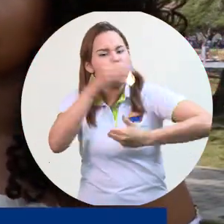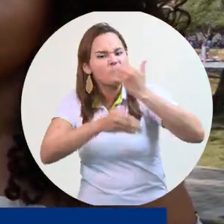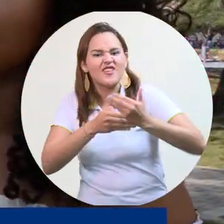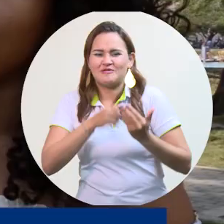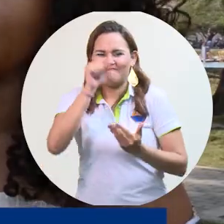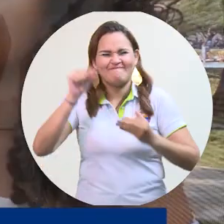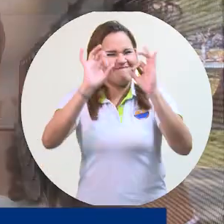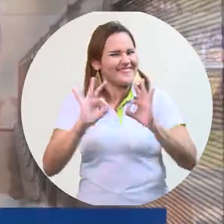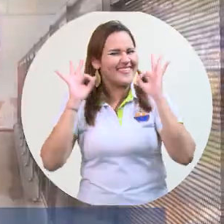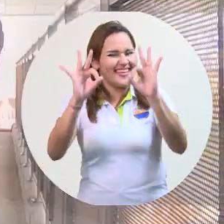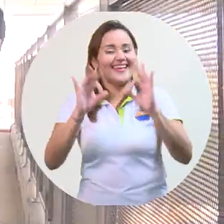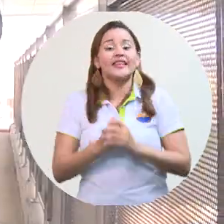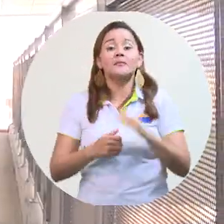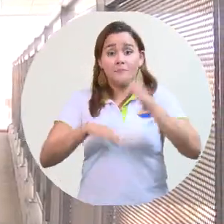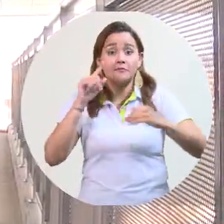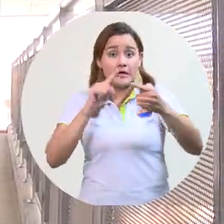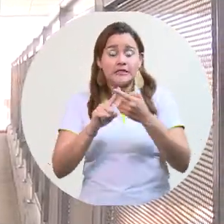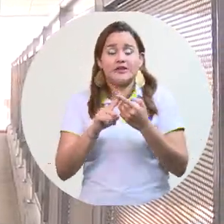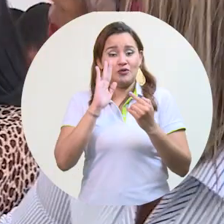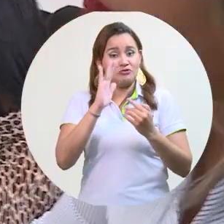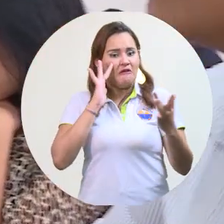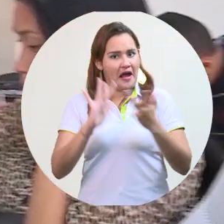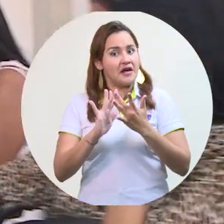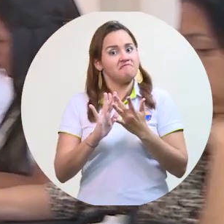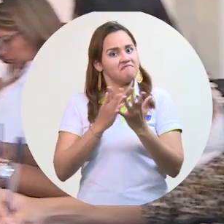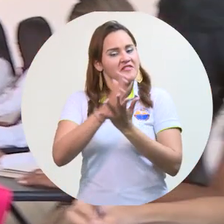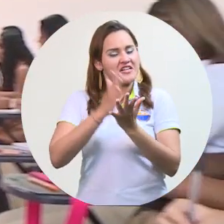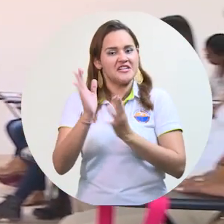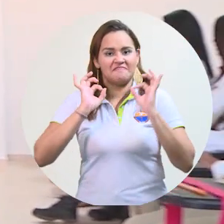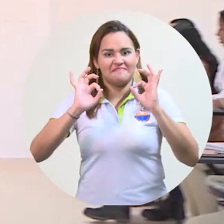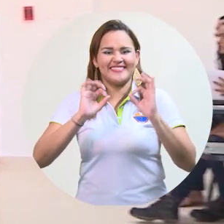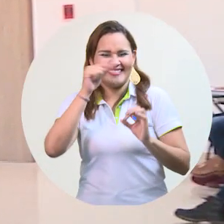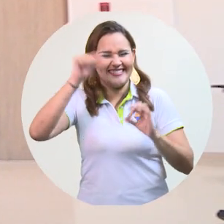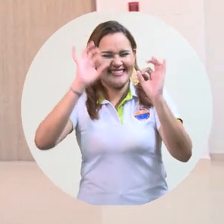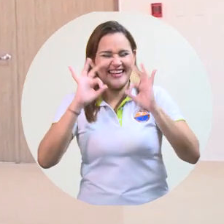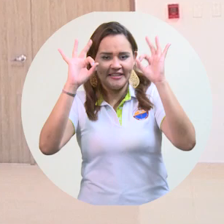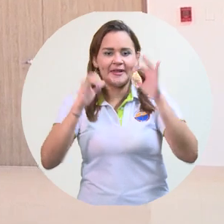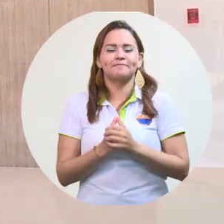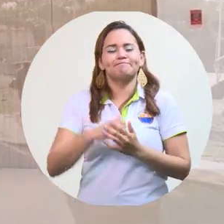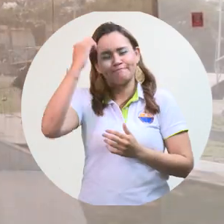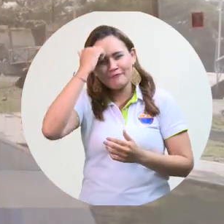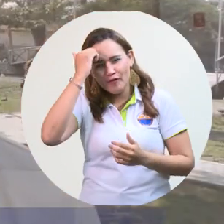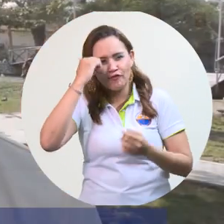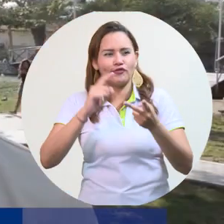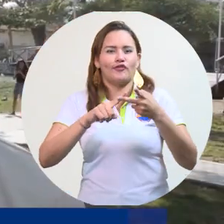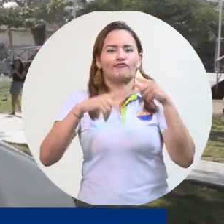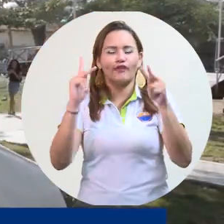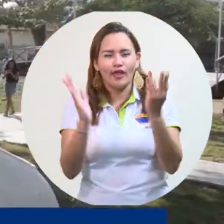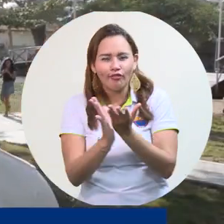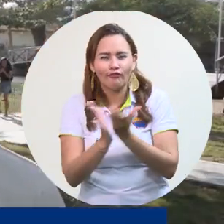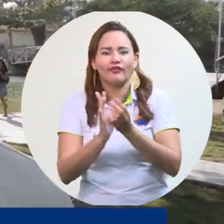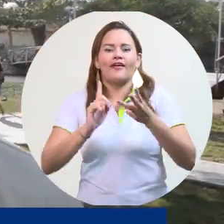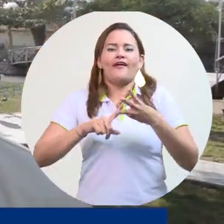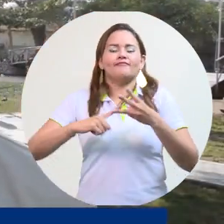estamos posicionando como uno de los mejores programas en la educación superior. Bueno, seguir trabajando en equipo con estudiantes, docentes, coordinadores y